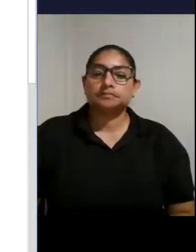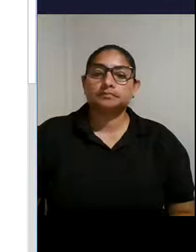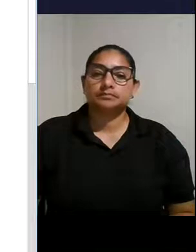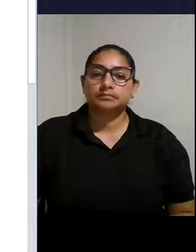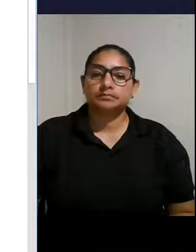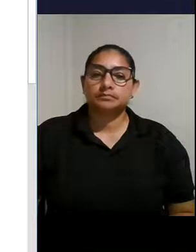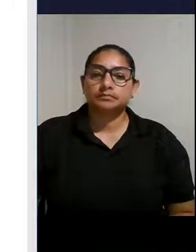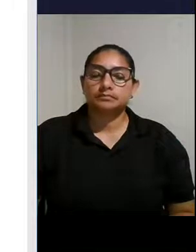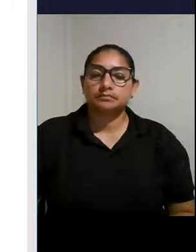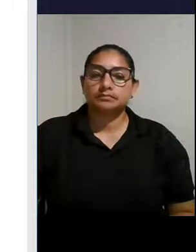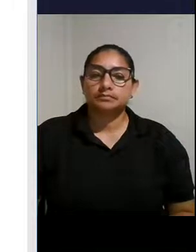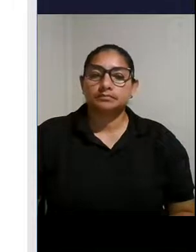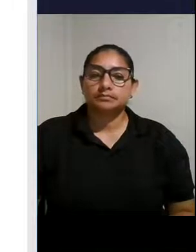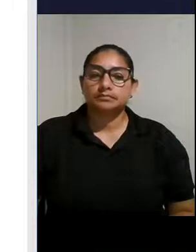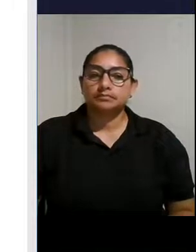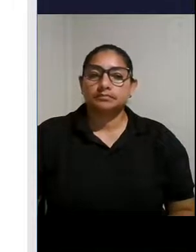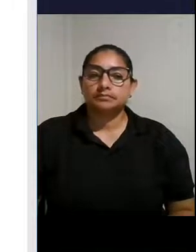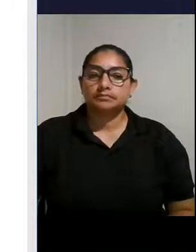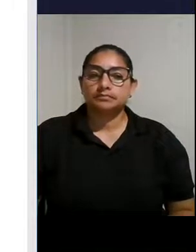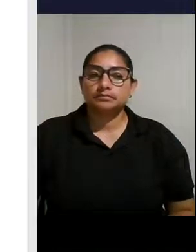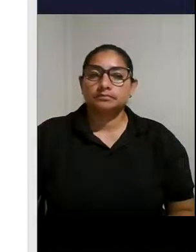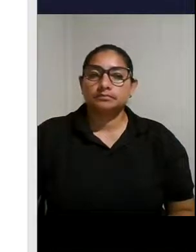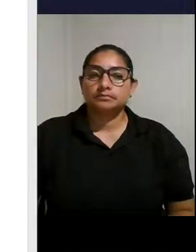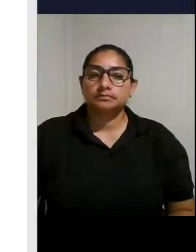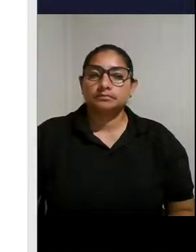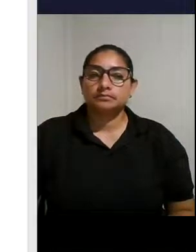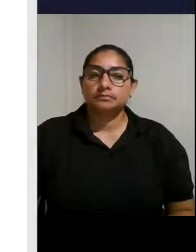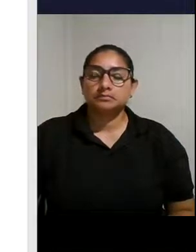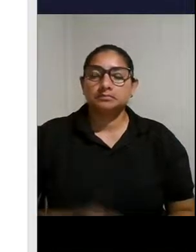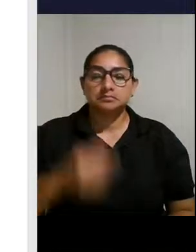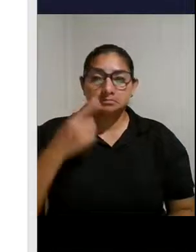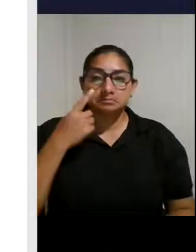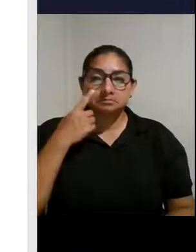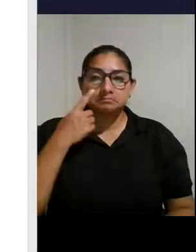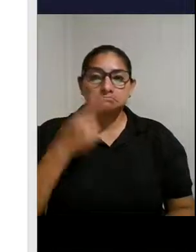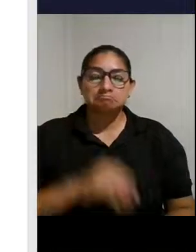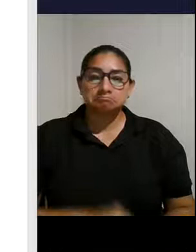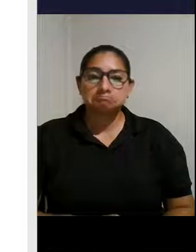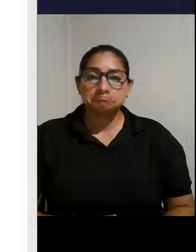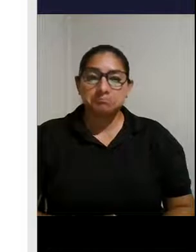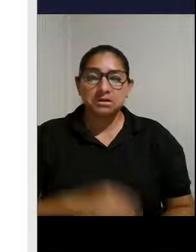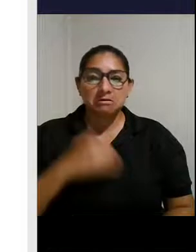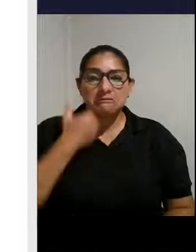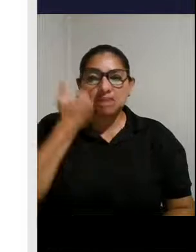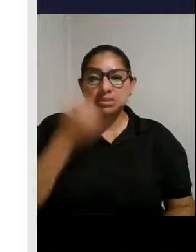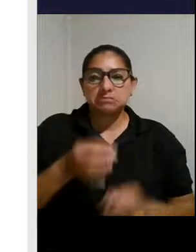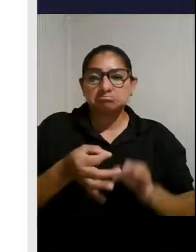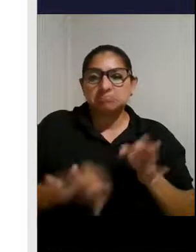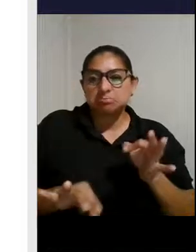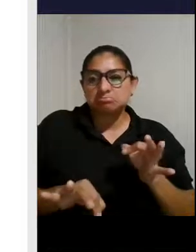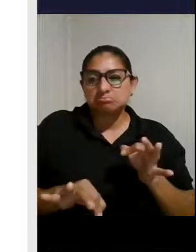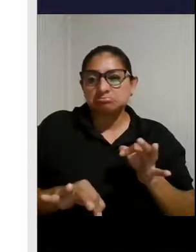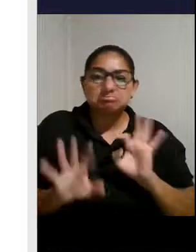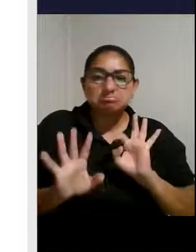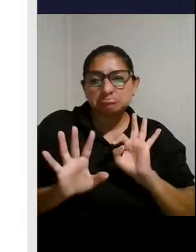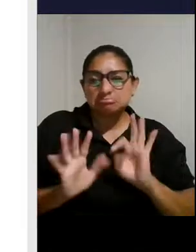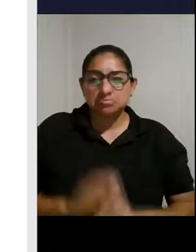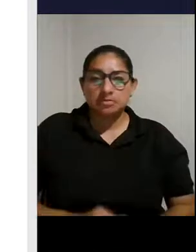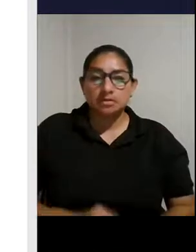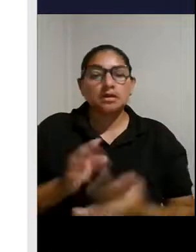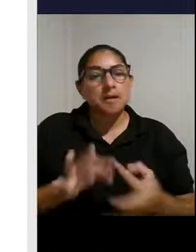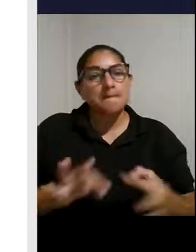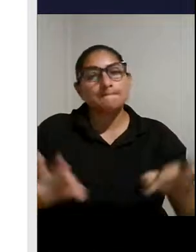Más allá de que usted vea este ejercicio, pues algo muy sencillo, es importante que